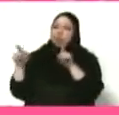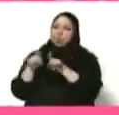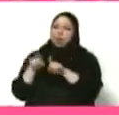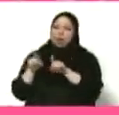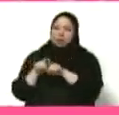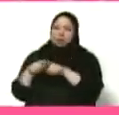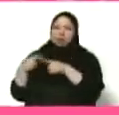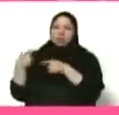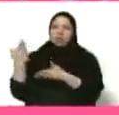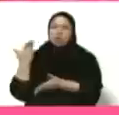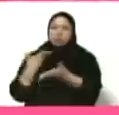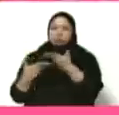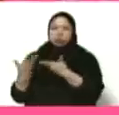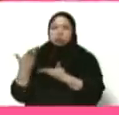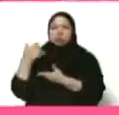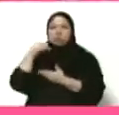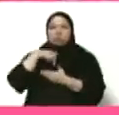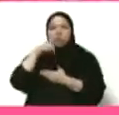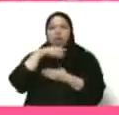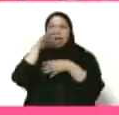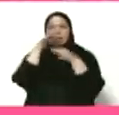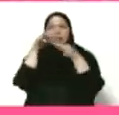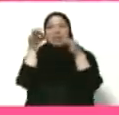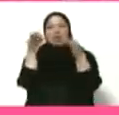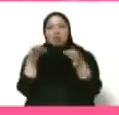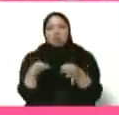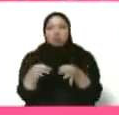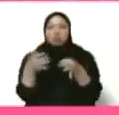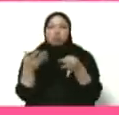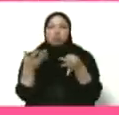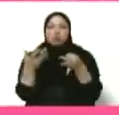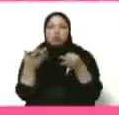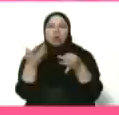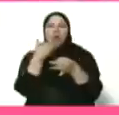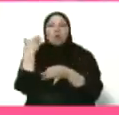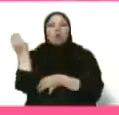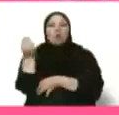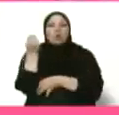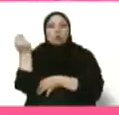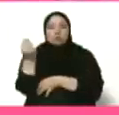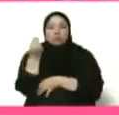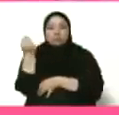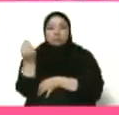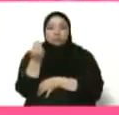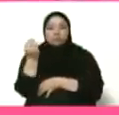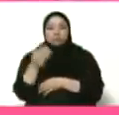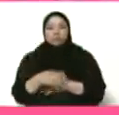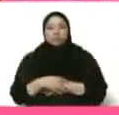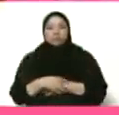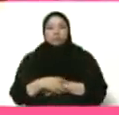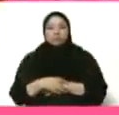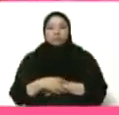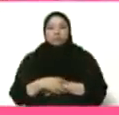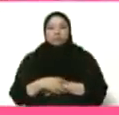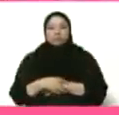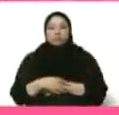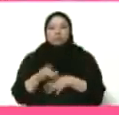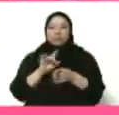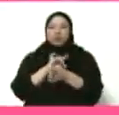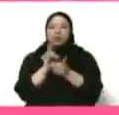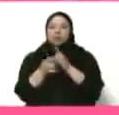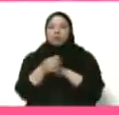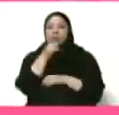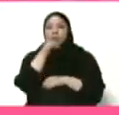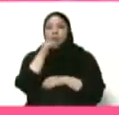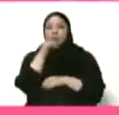Y la conclusión nuestra era que estábamos seguros que esta juventud iba a pasar ese trago amargo y se